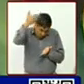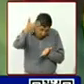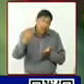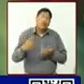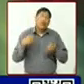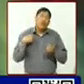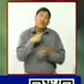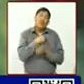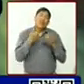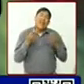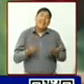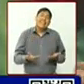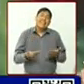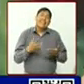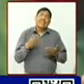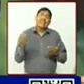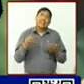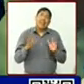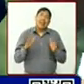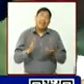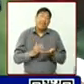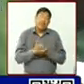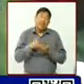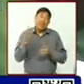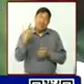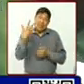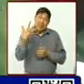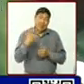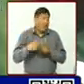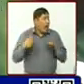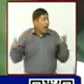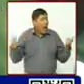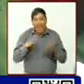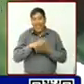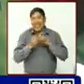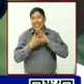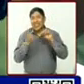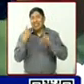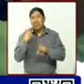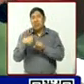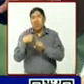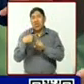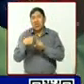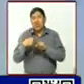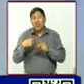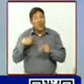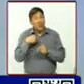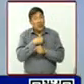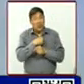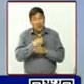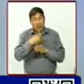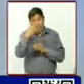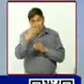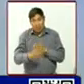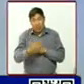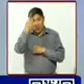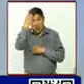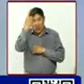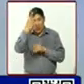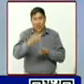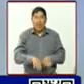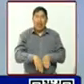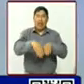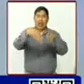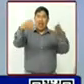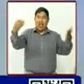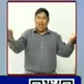promesa, los vamos a tener acá. Y aparte de eso, Bolivisión es el canal de las grandes historias y es por eso que cerramos un caso, sí, y